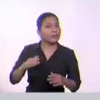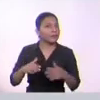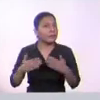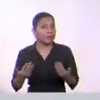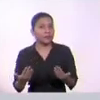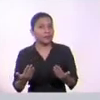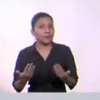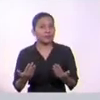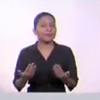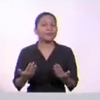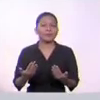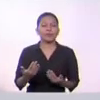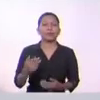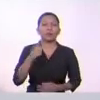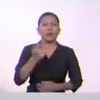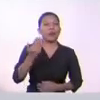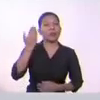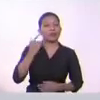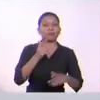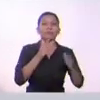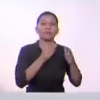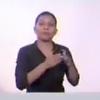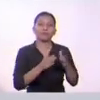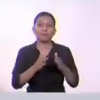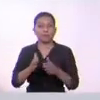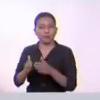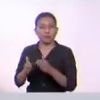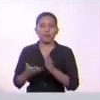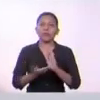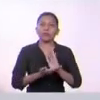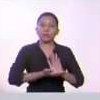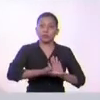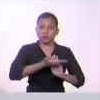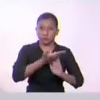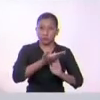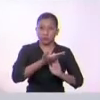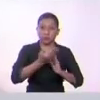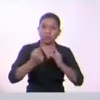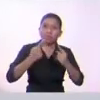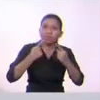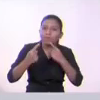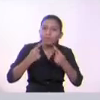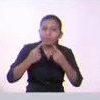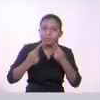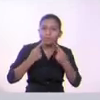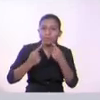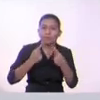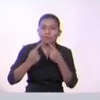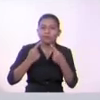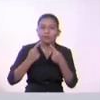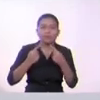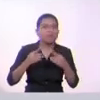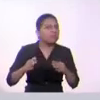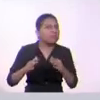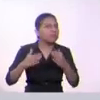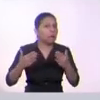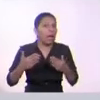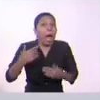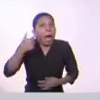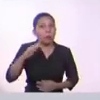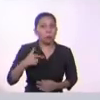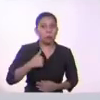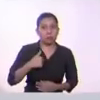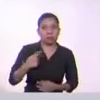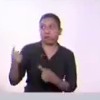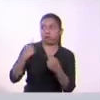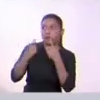caso, debes prepararte también para el desarrollo de una entrevista en el caso de que sea a ti a quien le